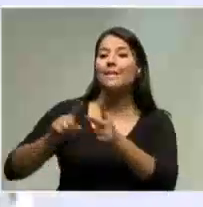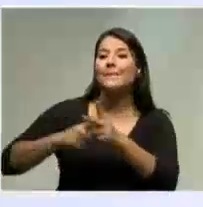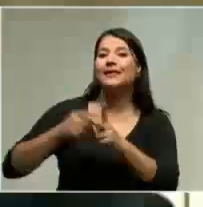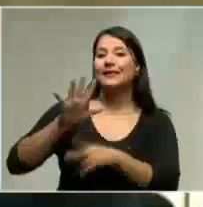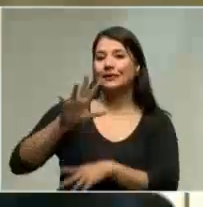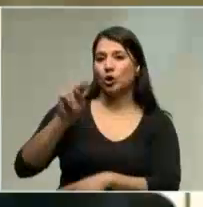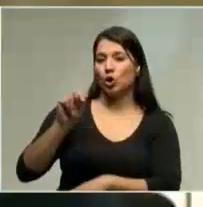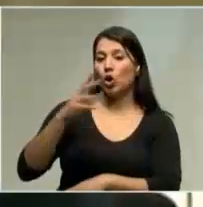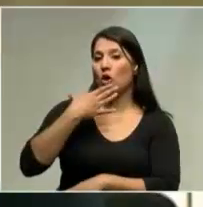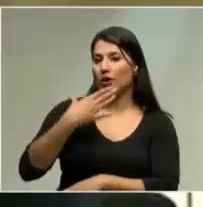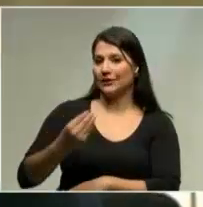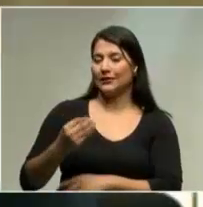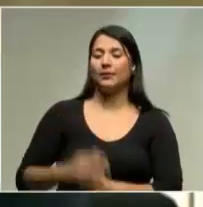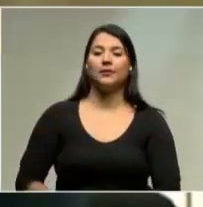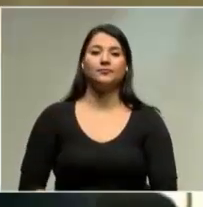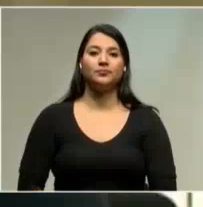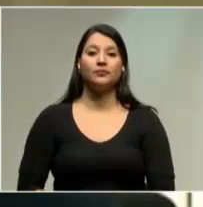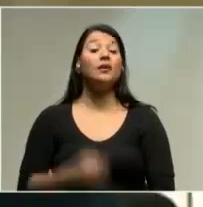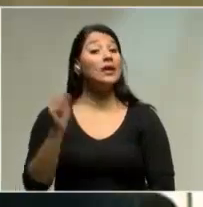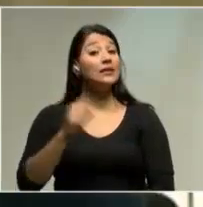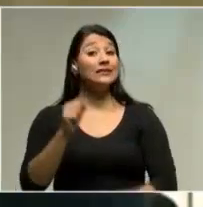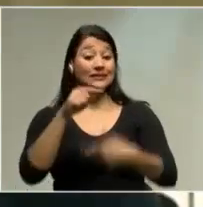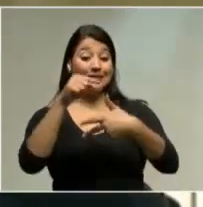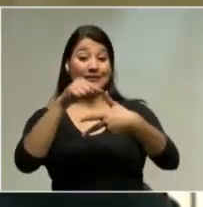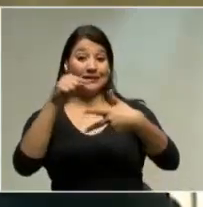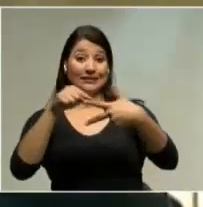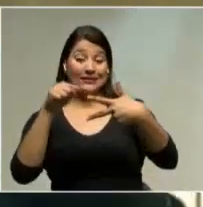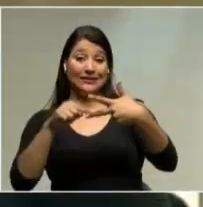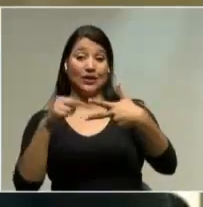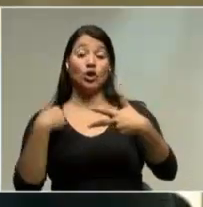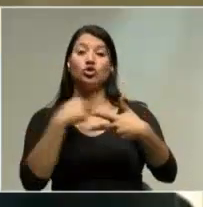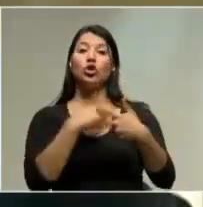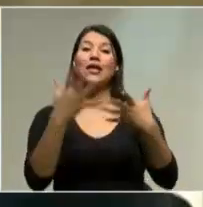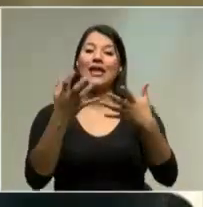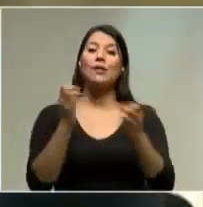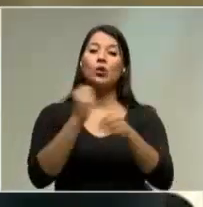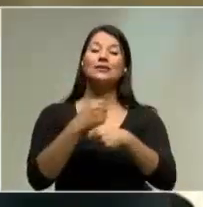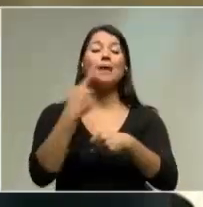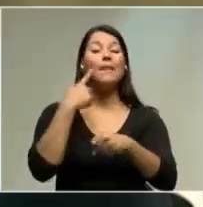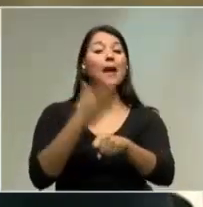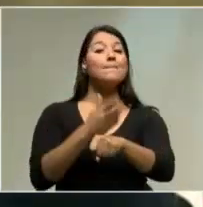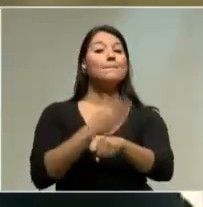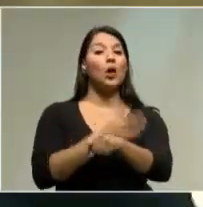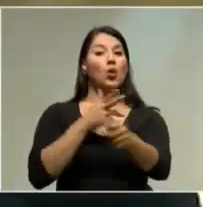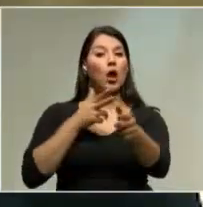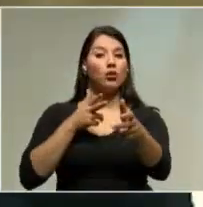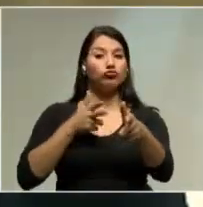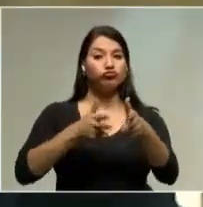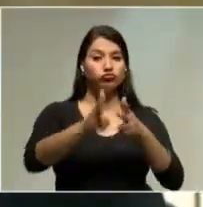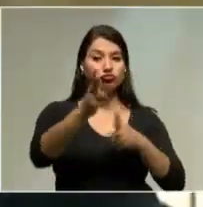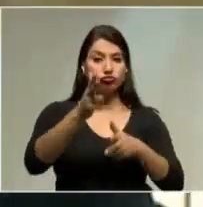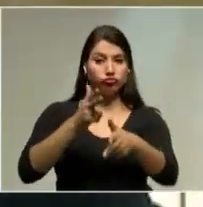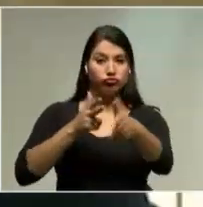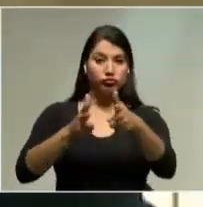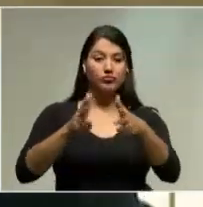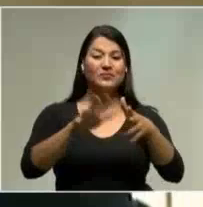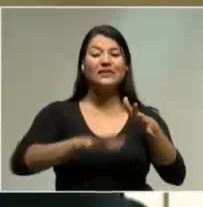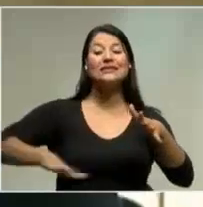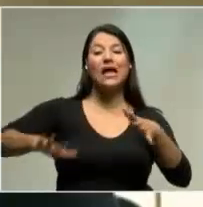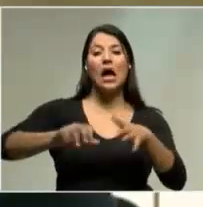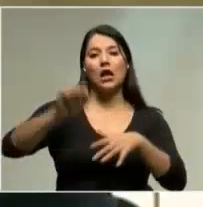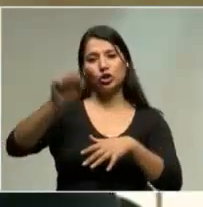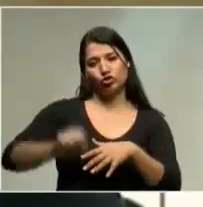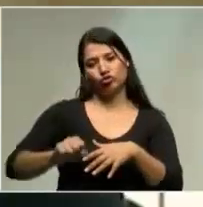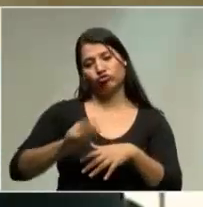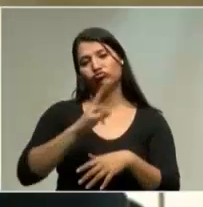diciembre. Sí, bueno, básicamente en estas 3 obras lo que vamos a hacer es mejorar el tránsito en la parte sur de San José, lo que